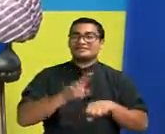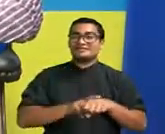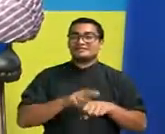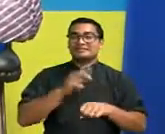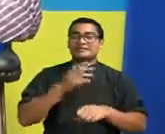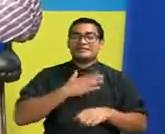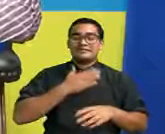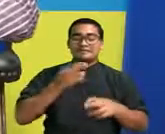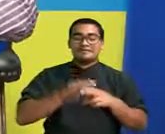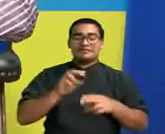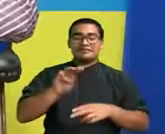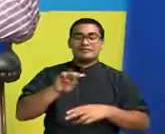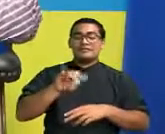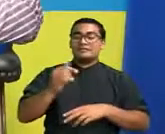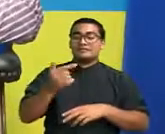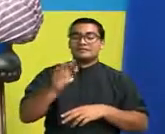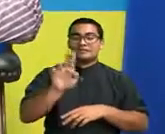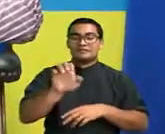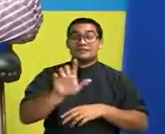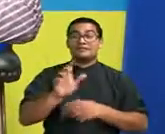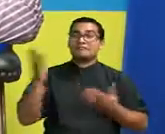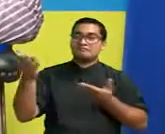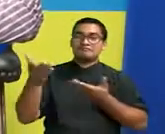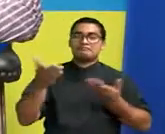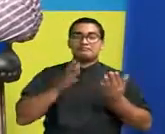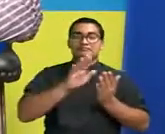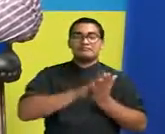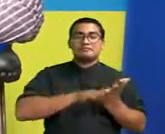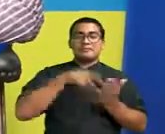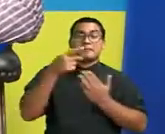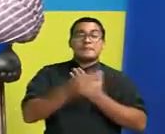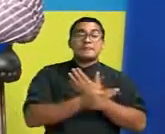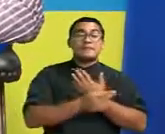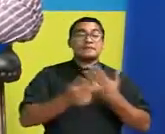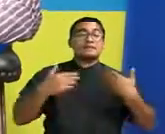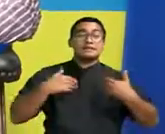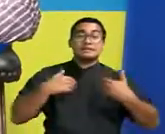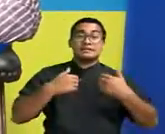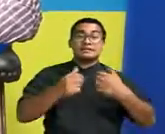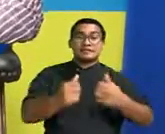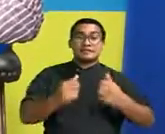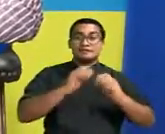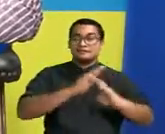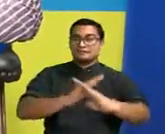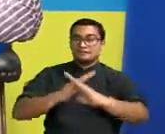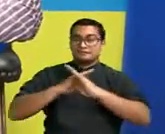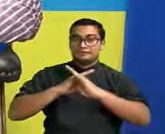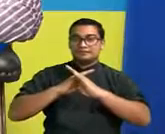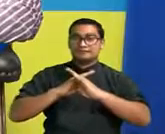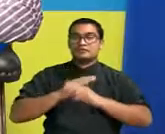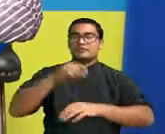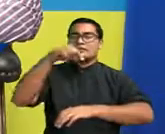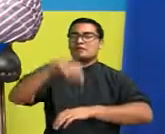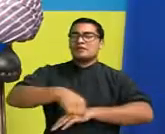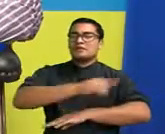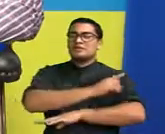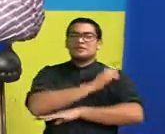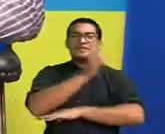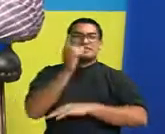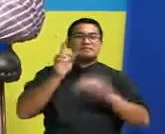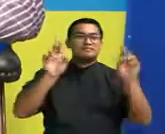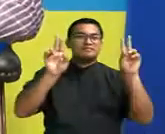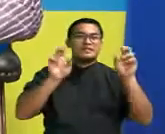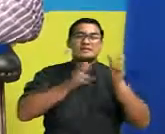Soy Miguel Carranza Mena y les doy la bienvenida a un programa más de Prevenir es Salud. El día de hoy vamos a tocar un tema